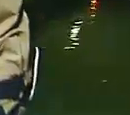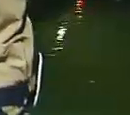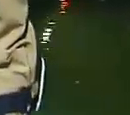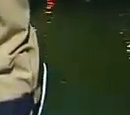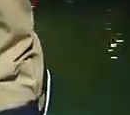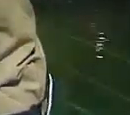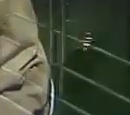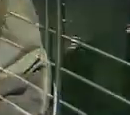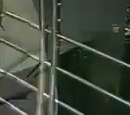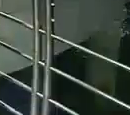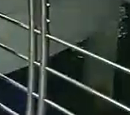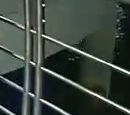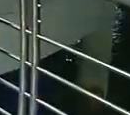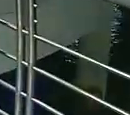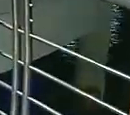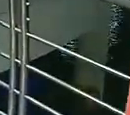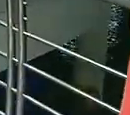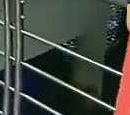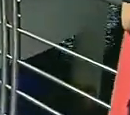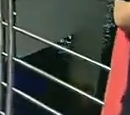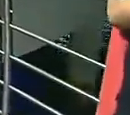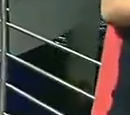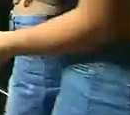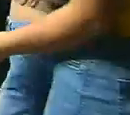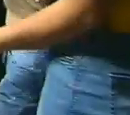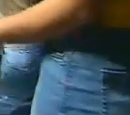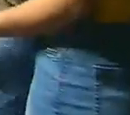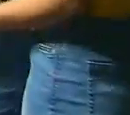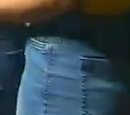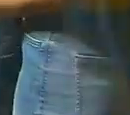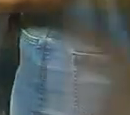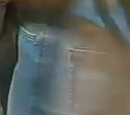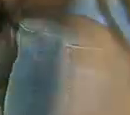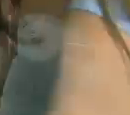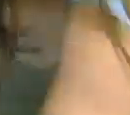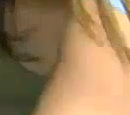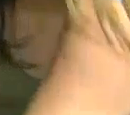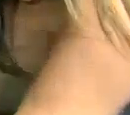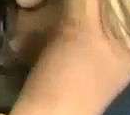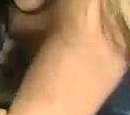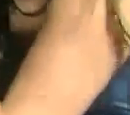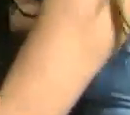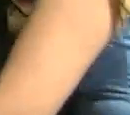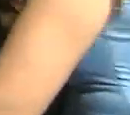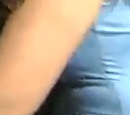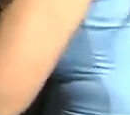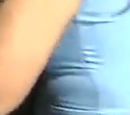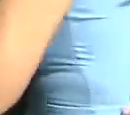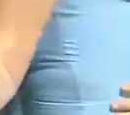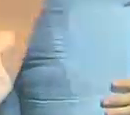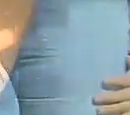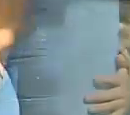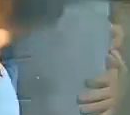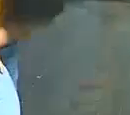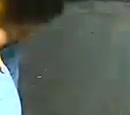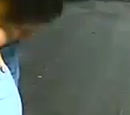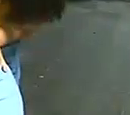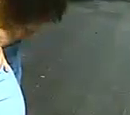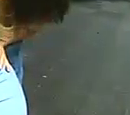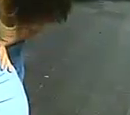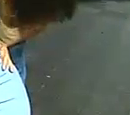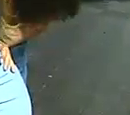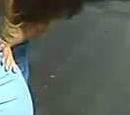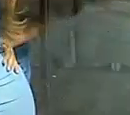convertiste, soberano en tus empeños. Nuestro Dios formó un pensil con tus